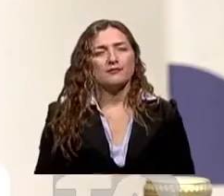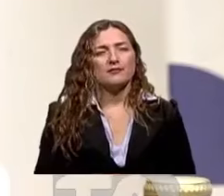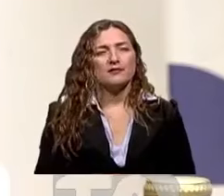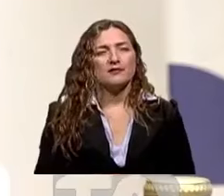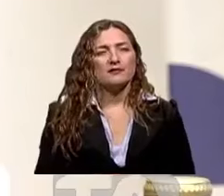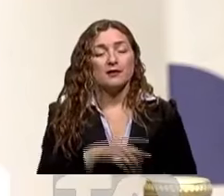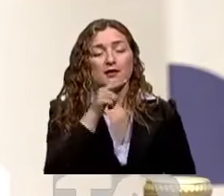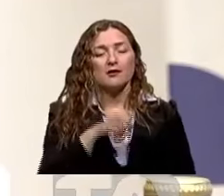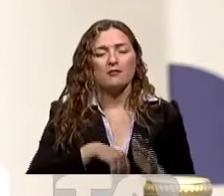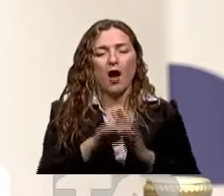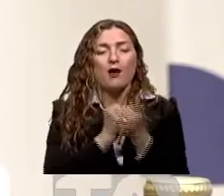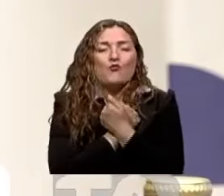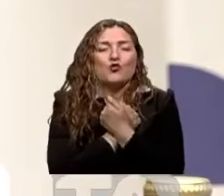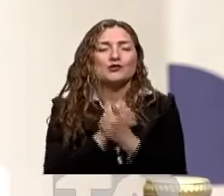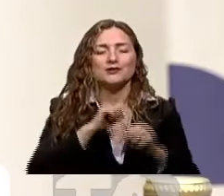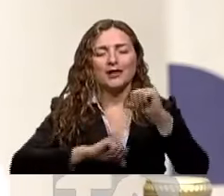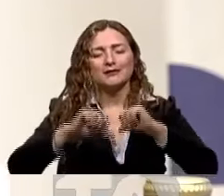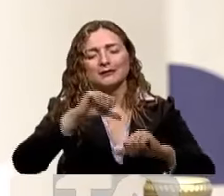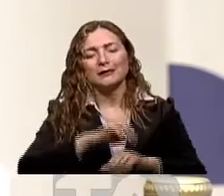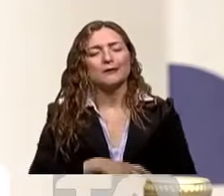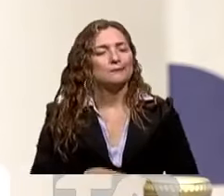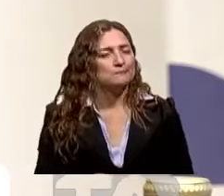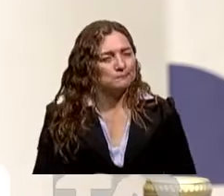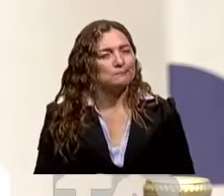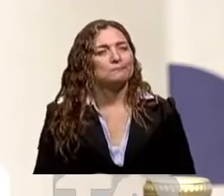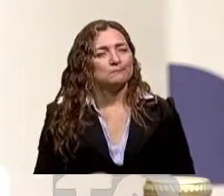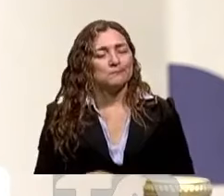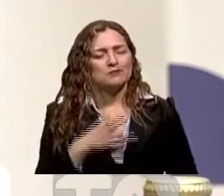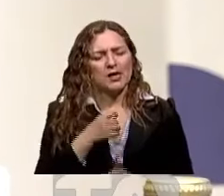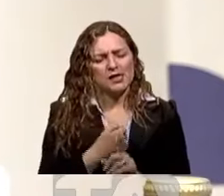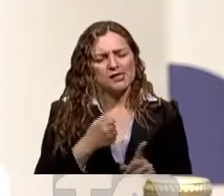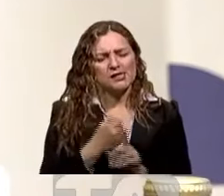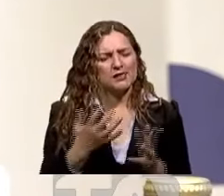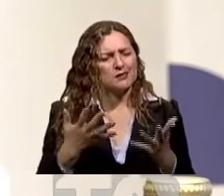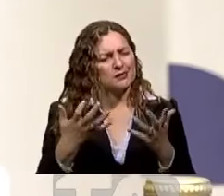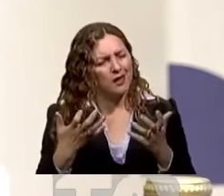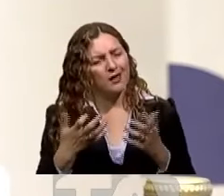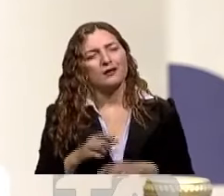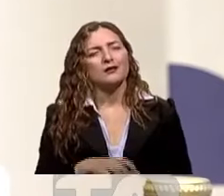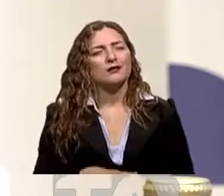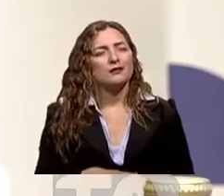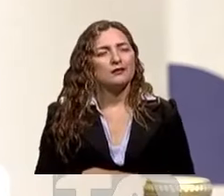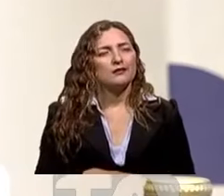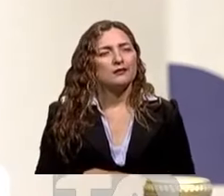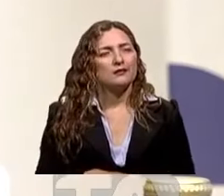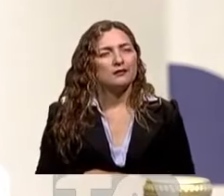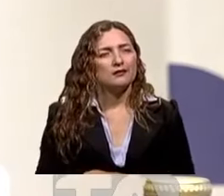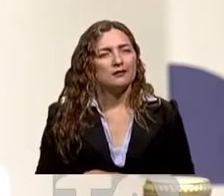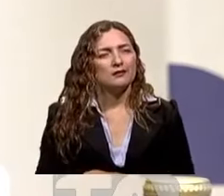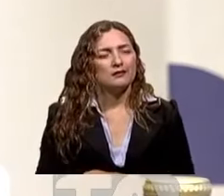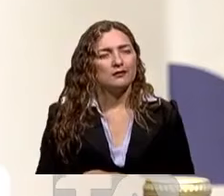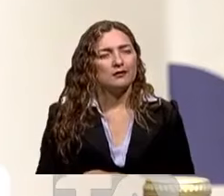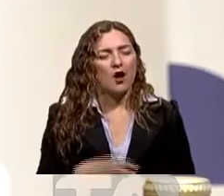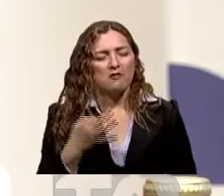aman más la ciencia, ¿no? Tienen ganas de llegar a ser astronautas o astrónomas